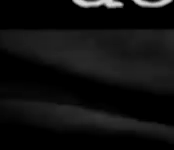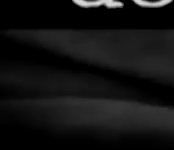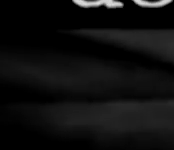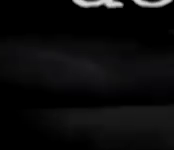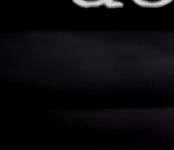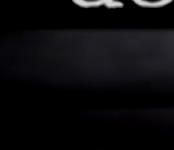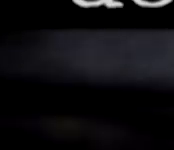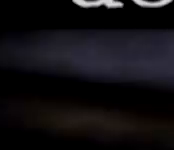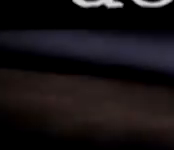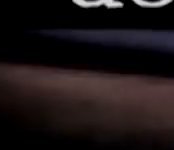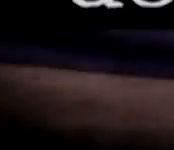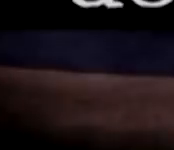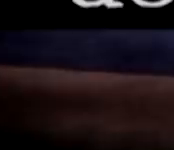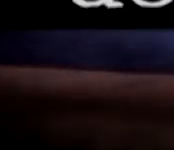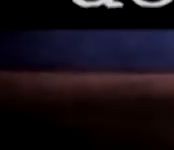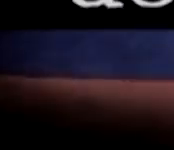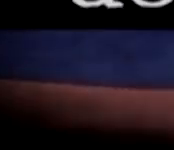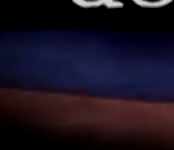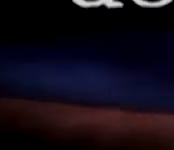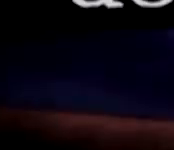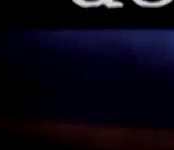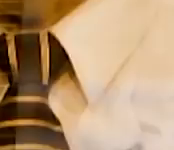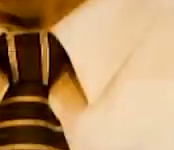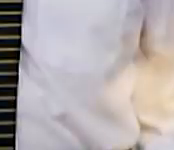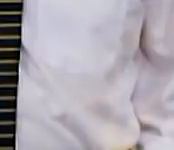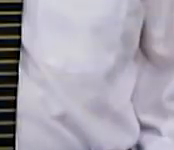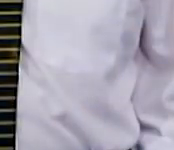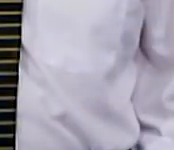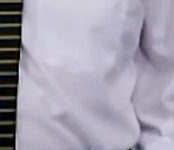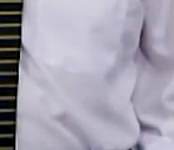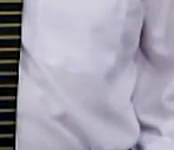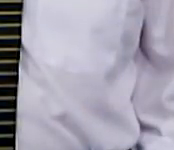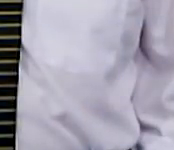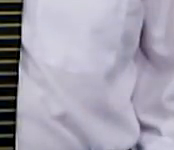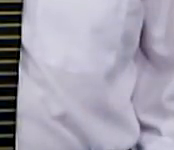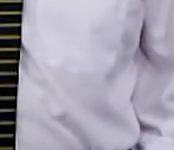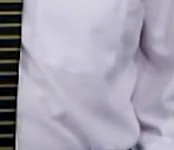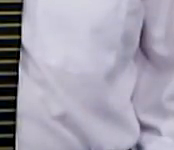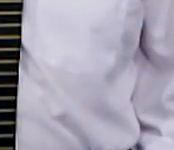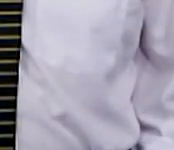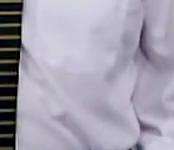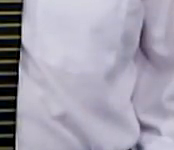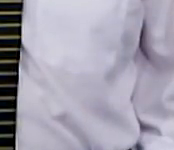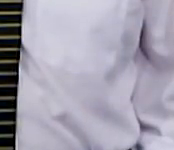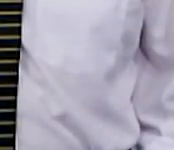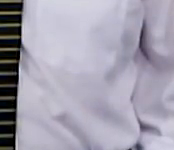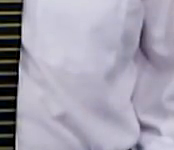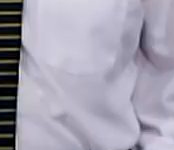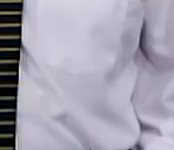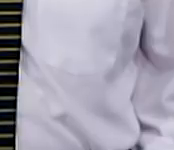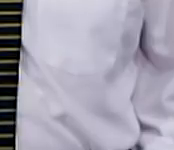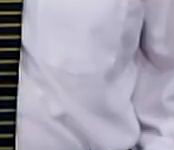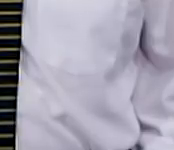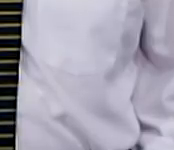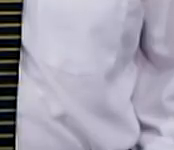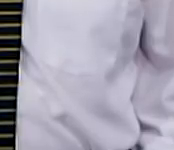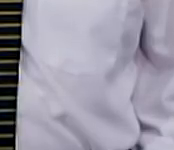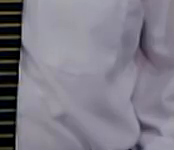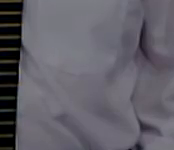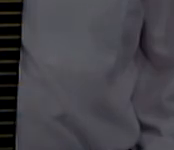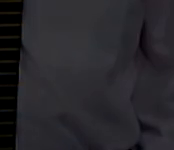Venezolanos, crónica de un éxodo. Este domingo en Artículo 18, a las 21 horas, Canal